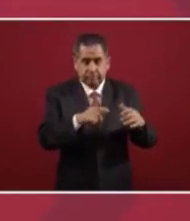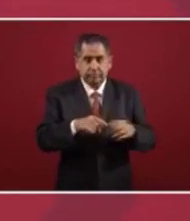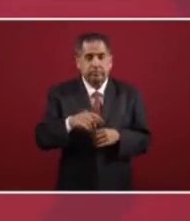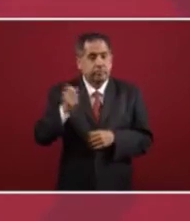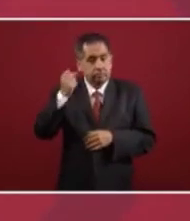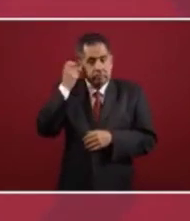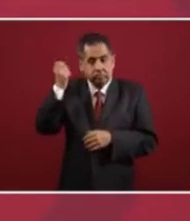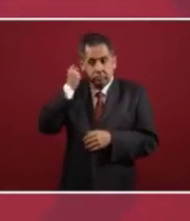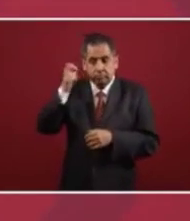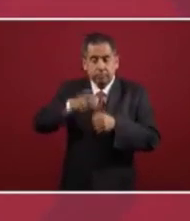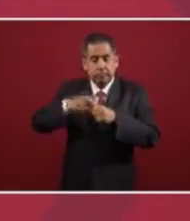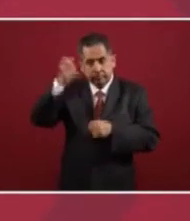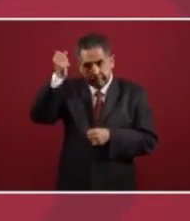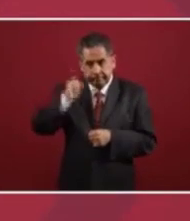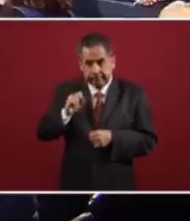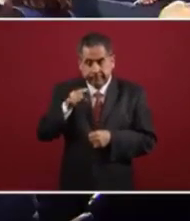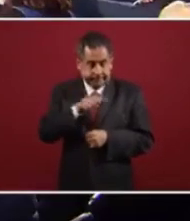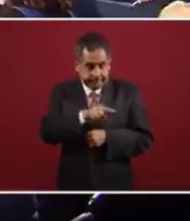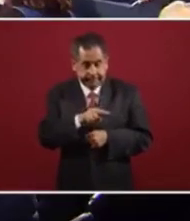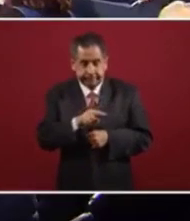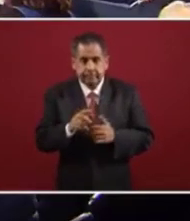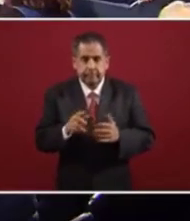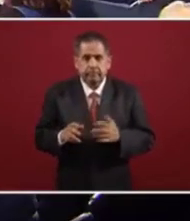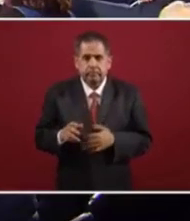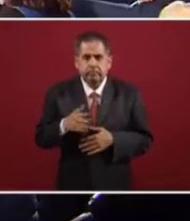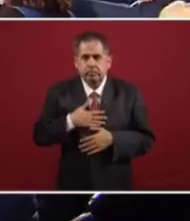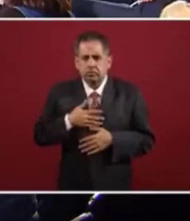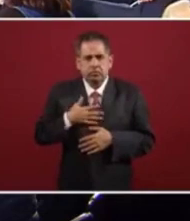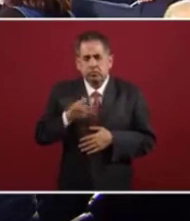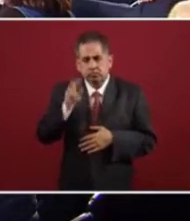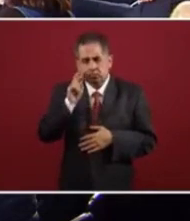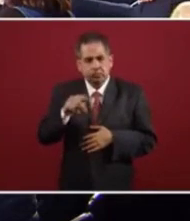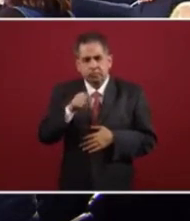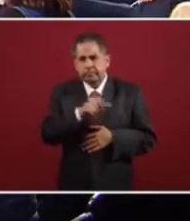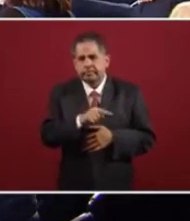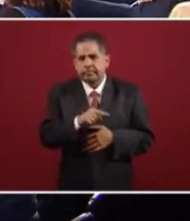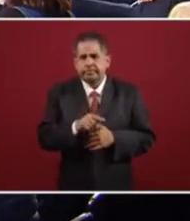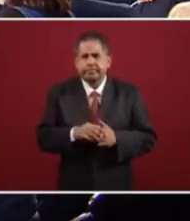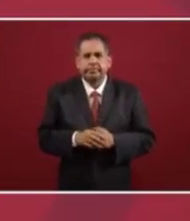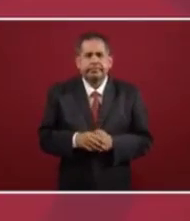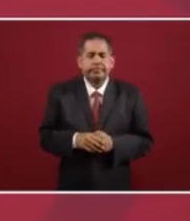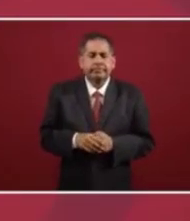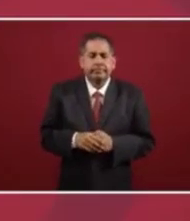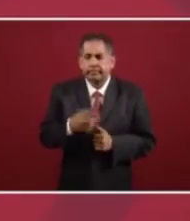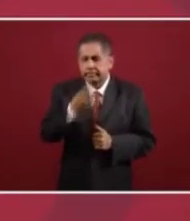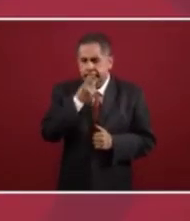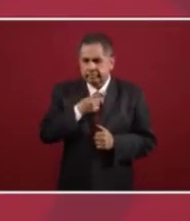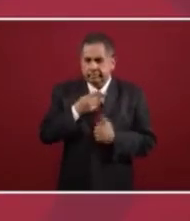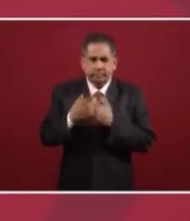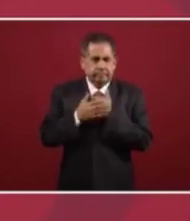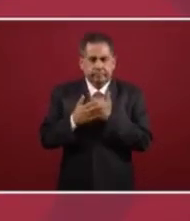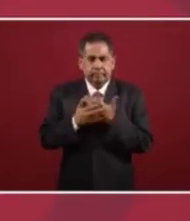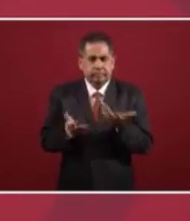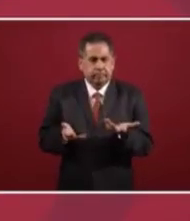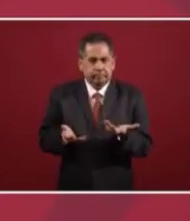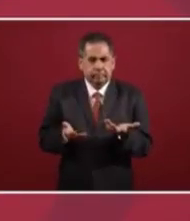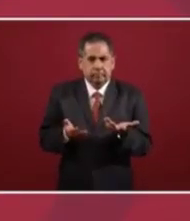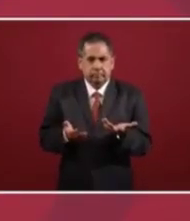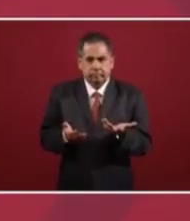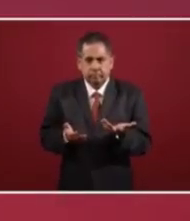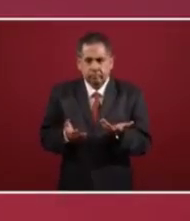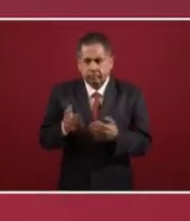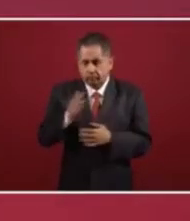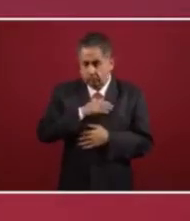conferencia de prensa en Sinaloa, yo no la vi. Me dijeron,